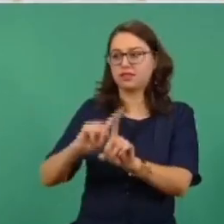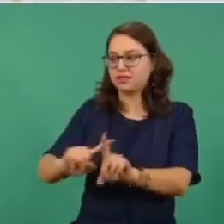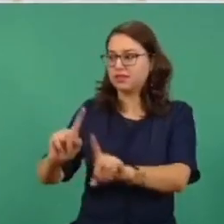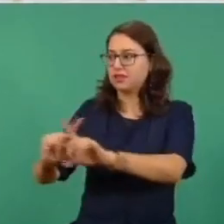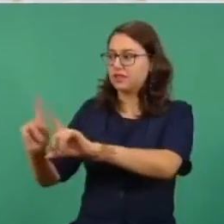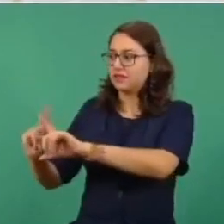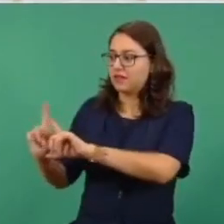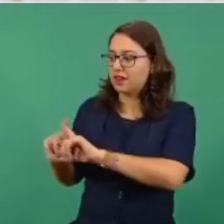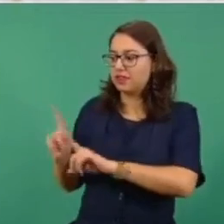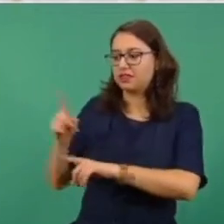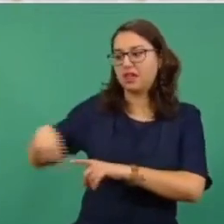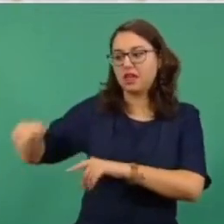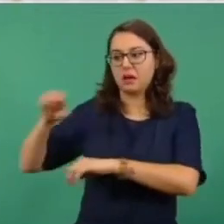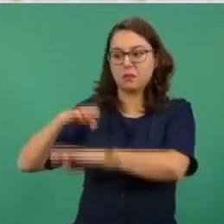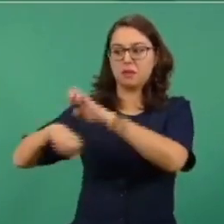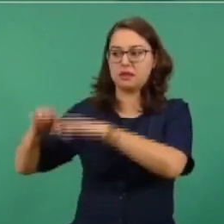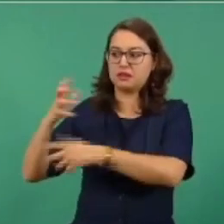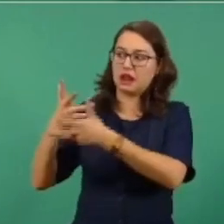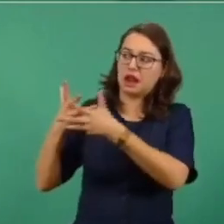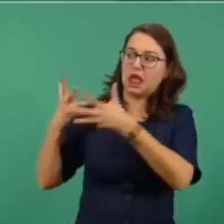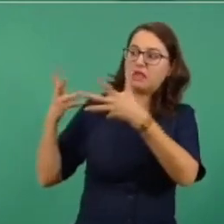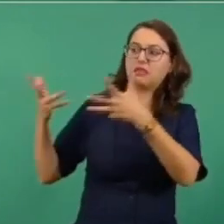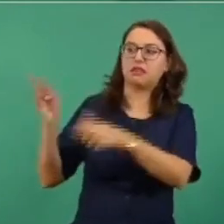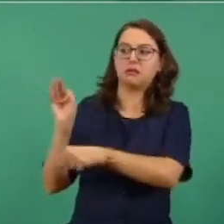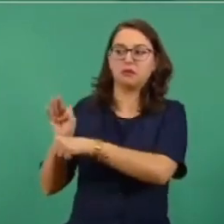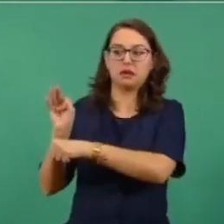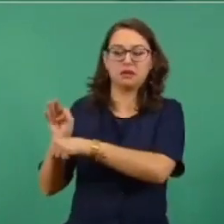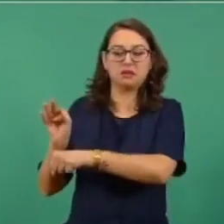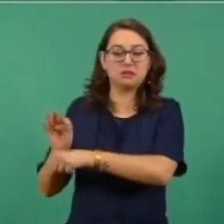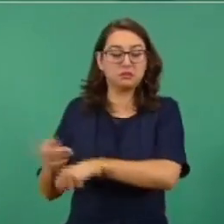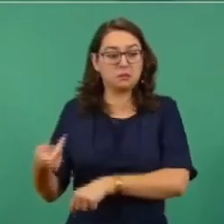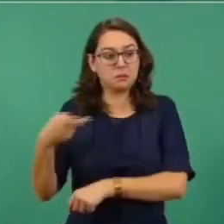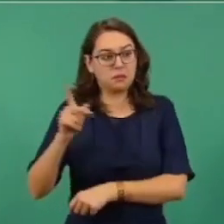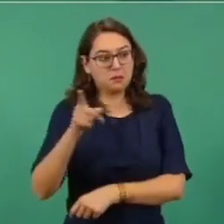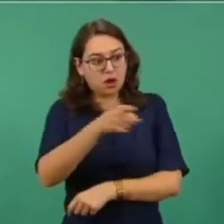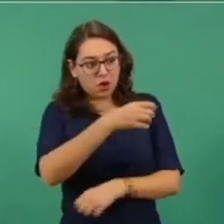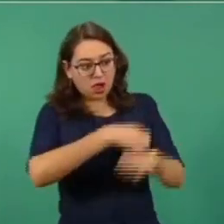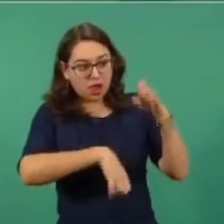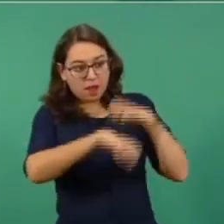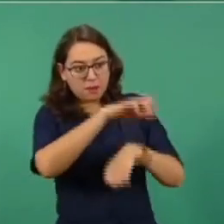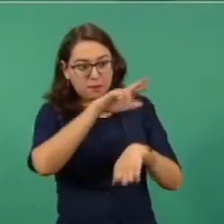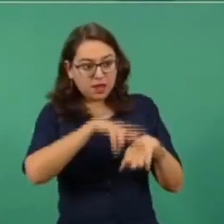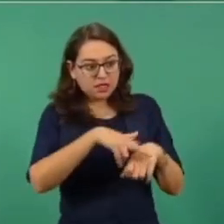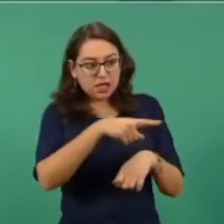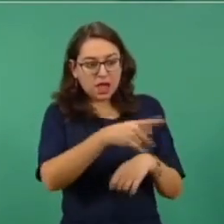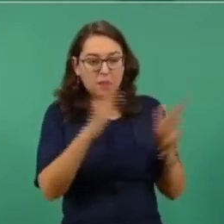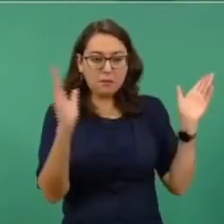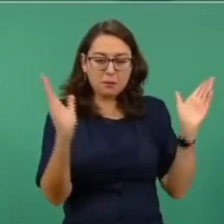el pequeño comerciante ni el pequeño empresario.